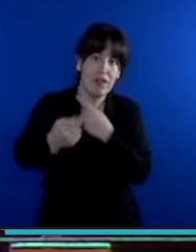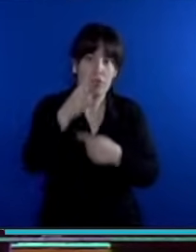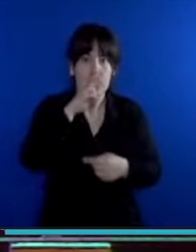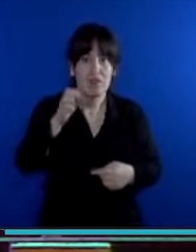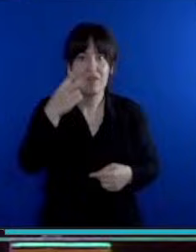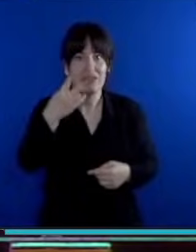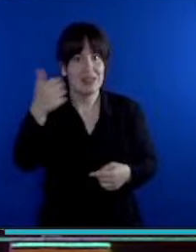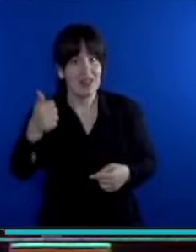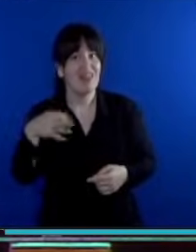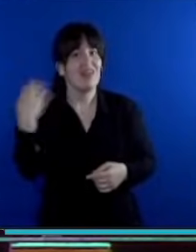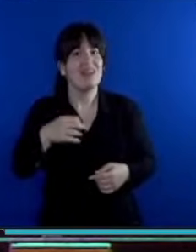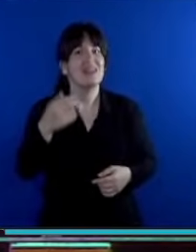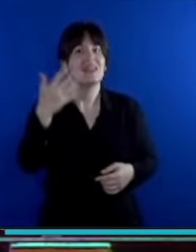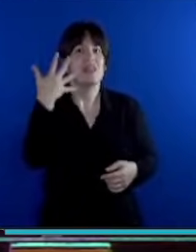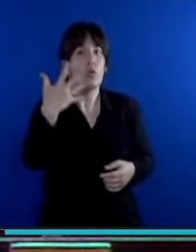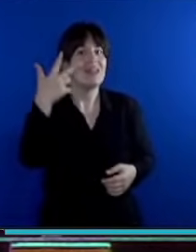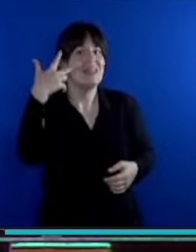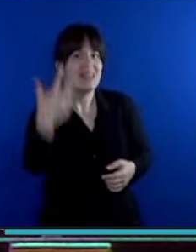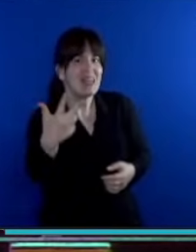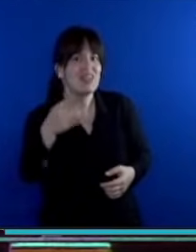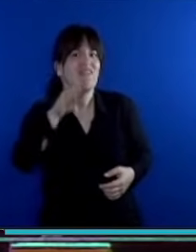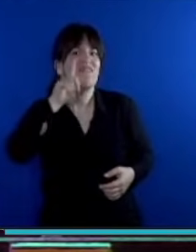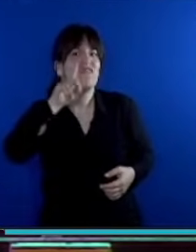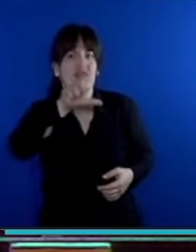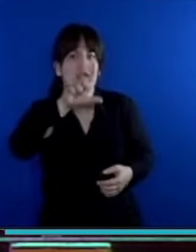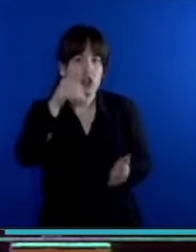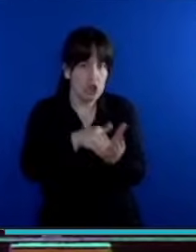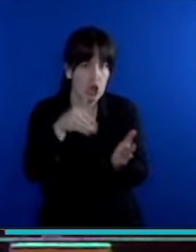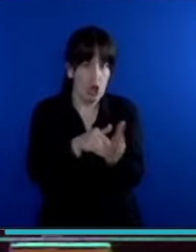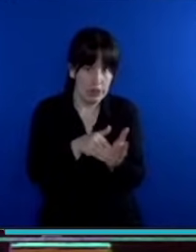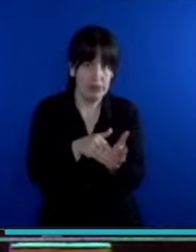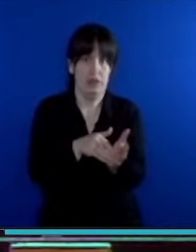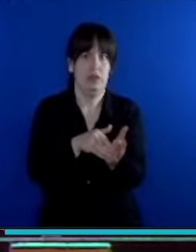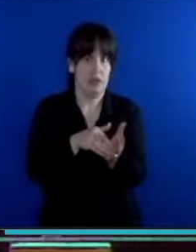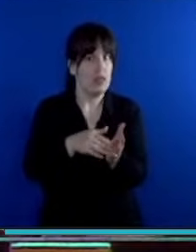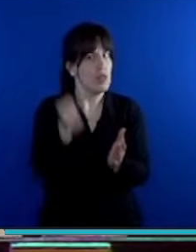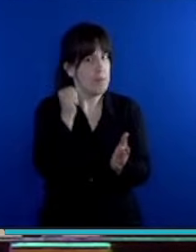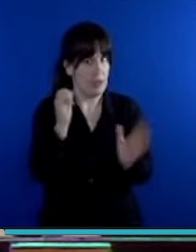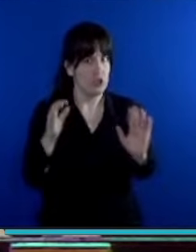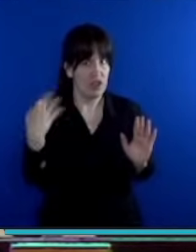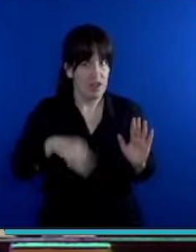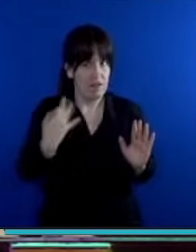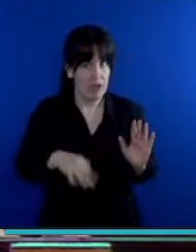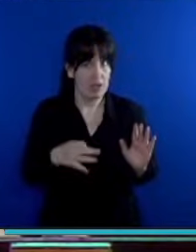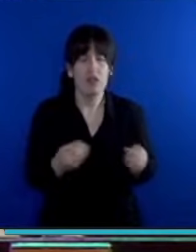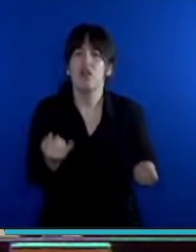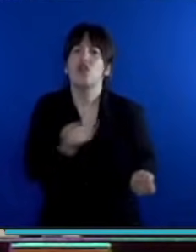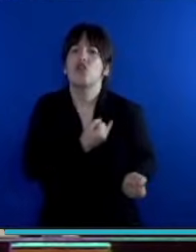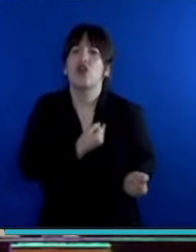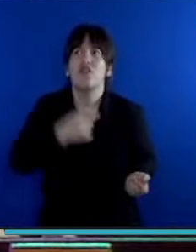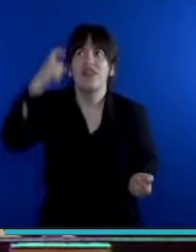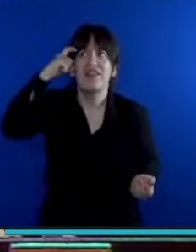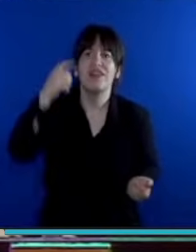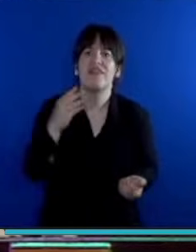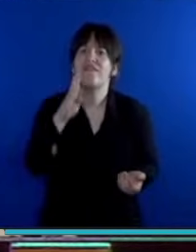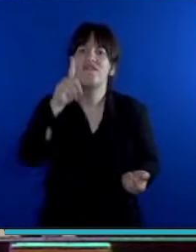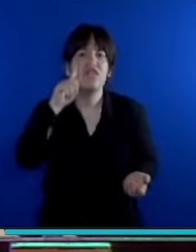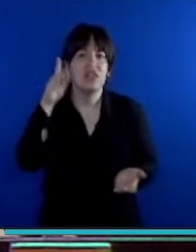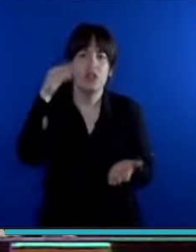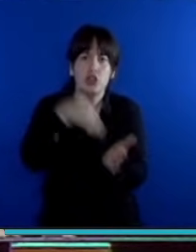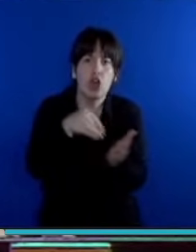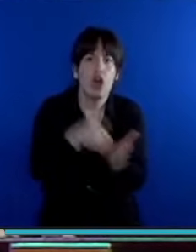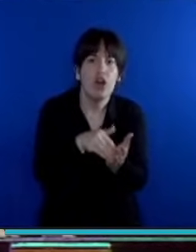53 billones de pesos, 53 millones de pesos, ¿Dónde están esos 10 billones